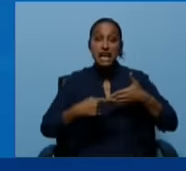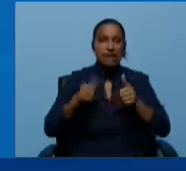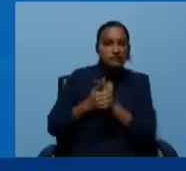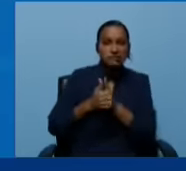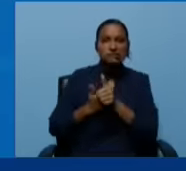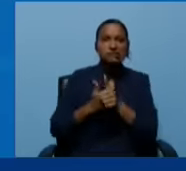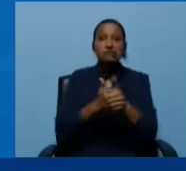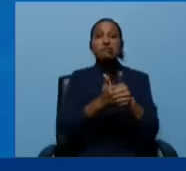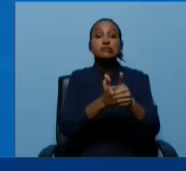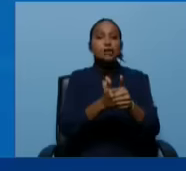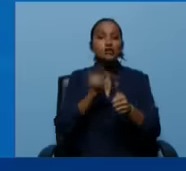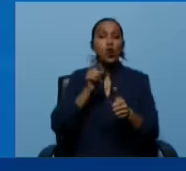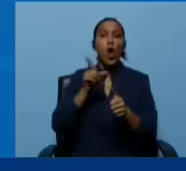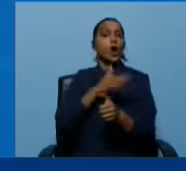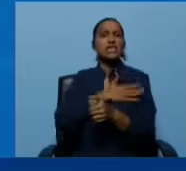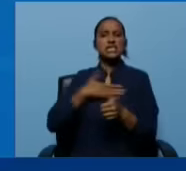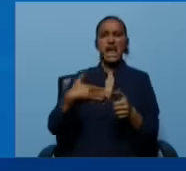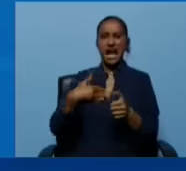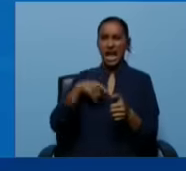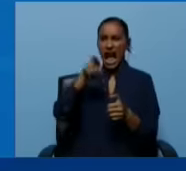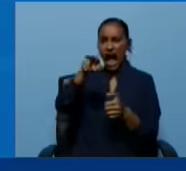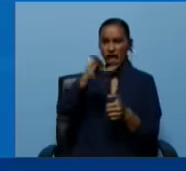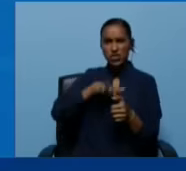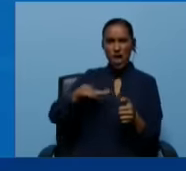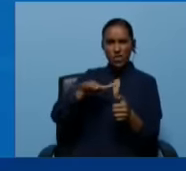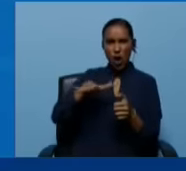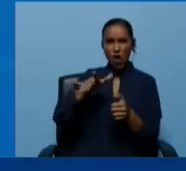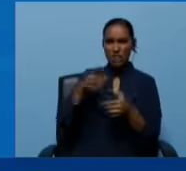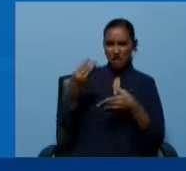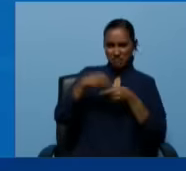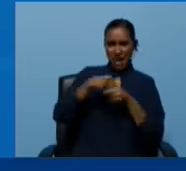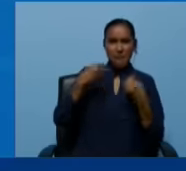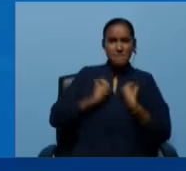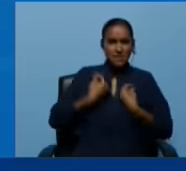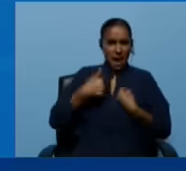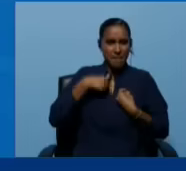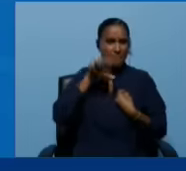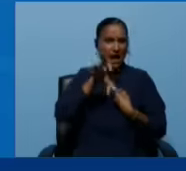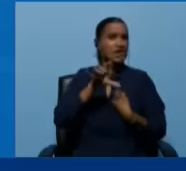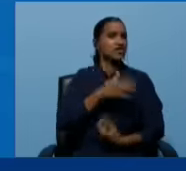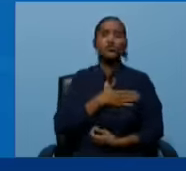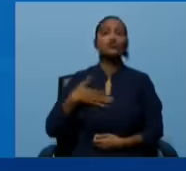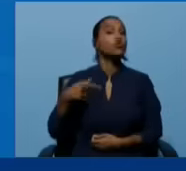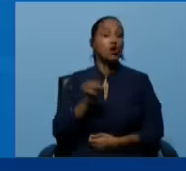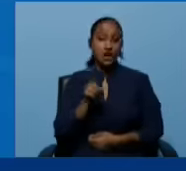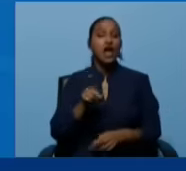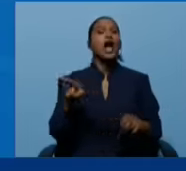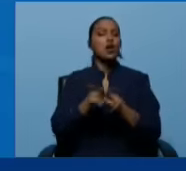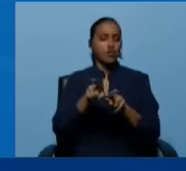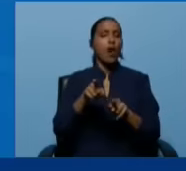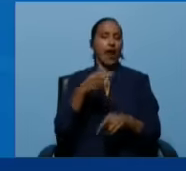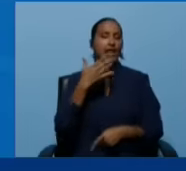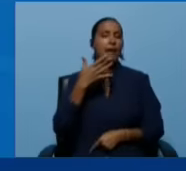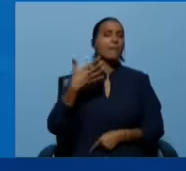Son anti-inmigrantes como fueron ayer los esclavistas y colonizadores de nuestro continente.